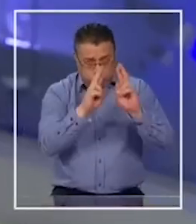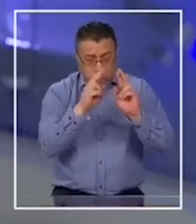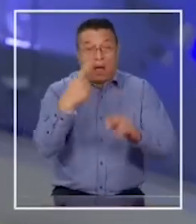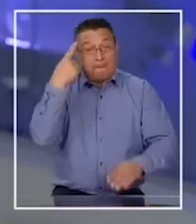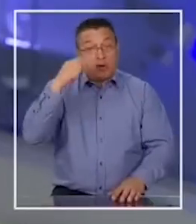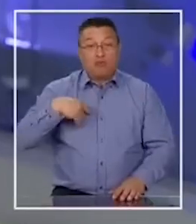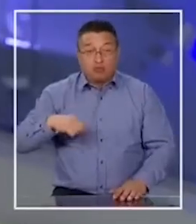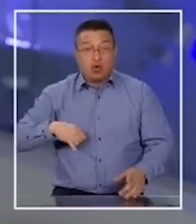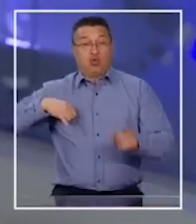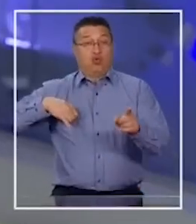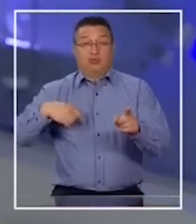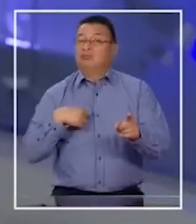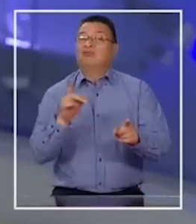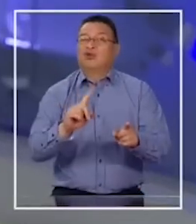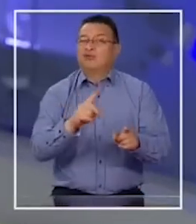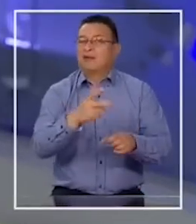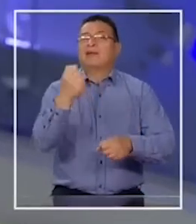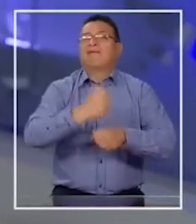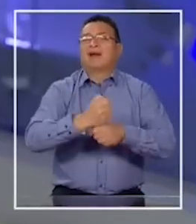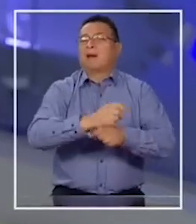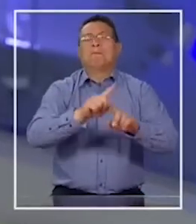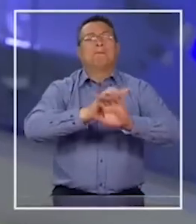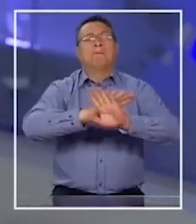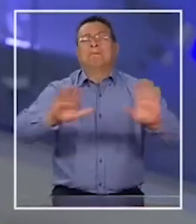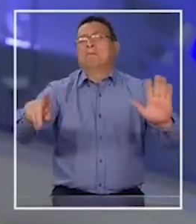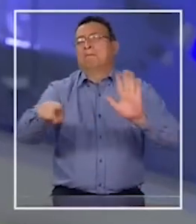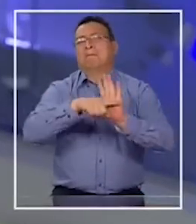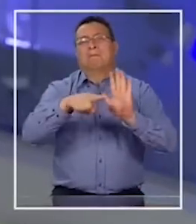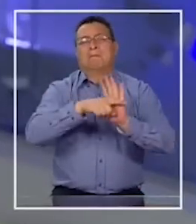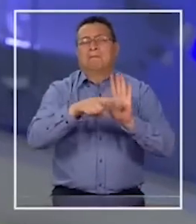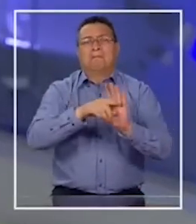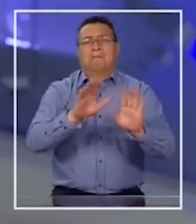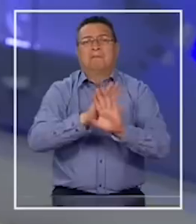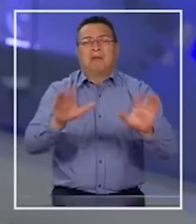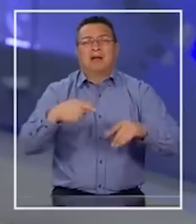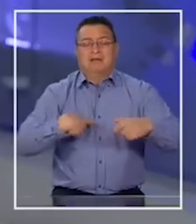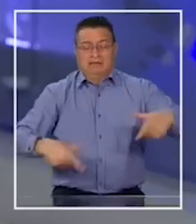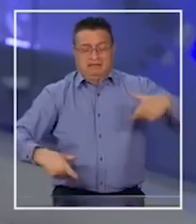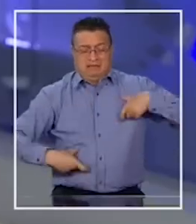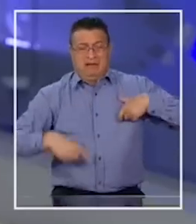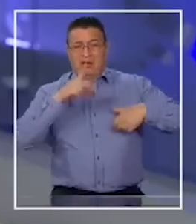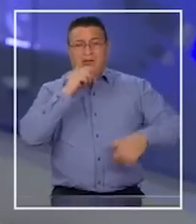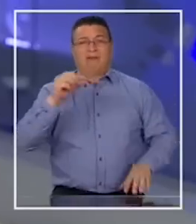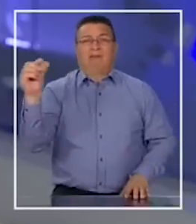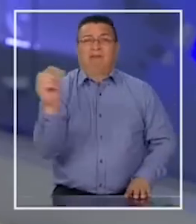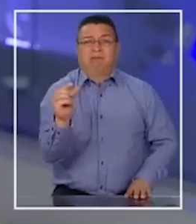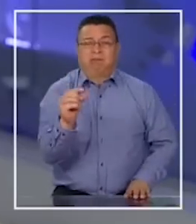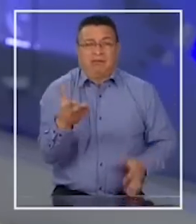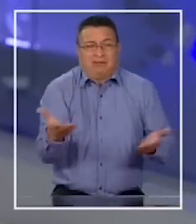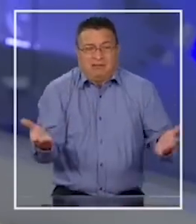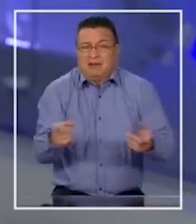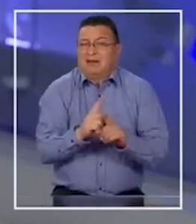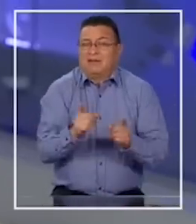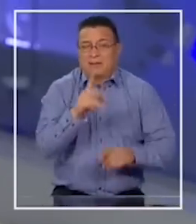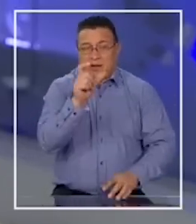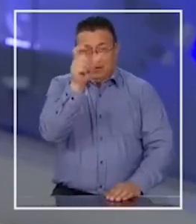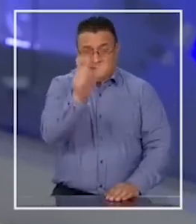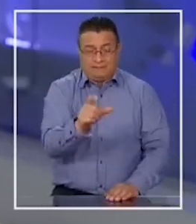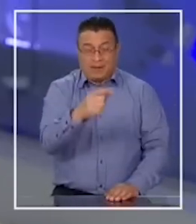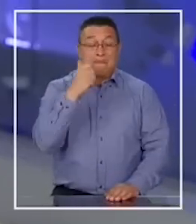siento orgullo porque creo que lo ha hecho muy mal ha denigrado el cargo presidente de la república creo que para él es muy malo como